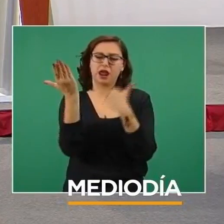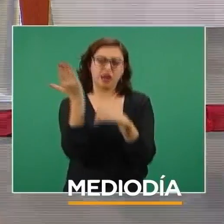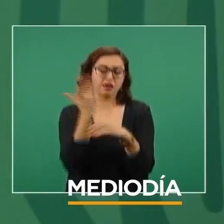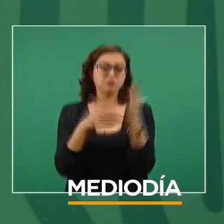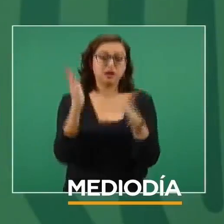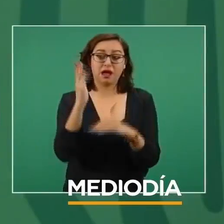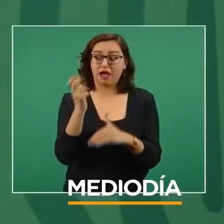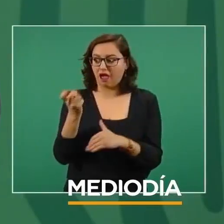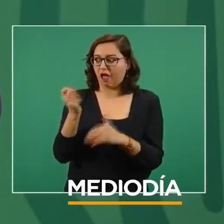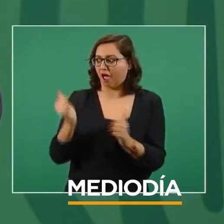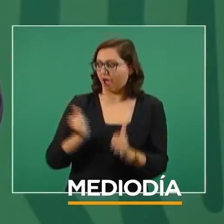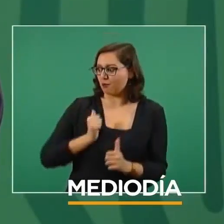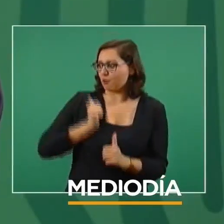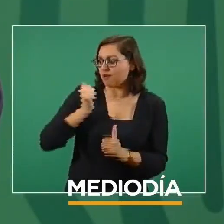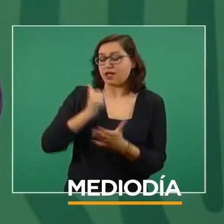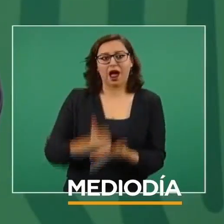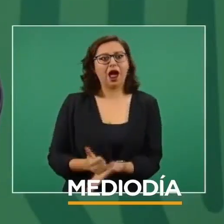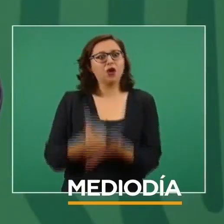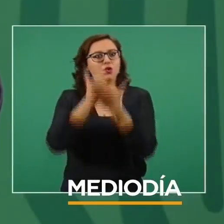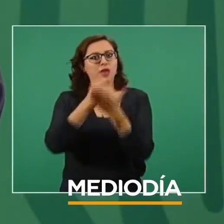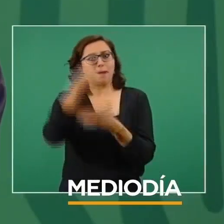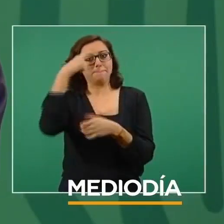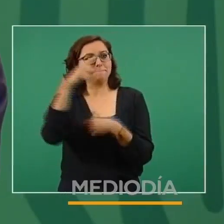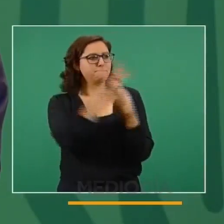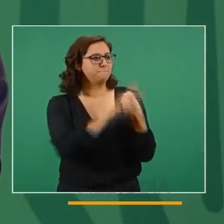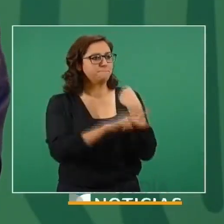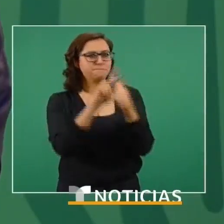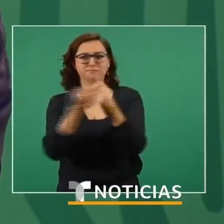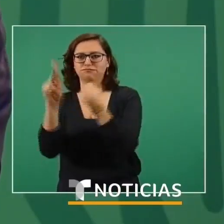naciones. Con migrantes, con esos seres